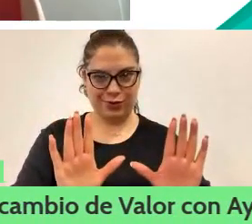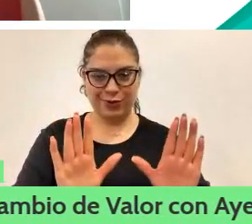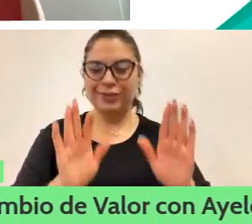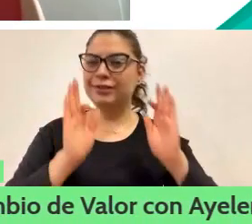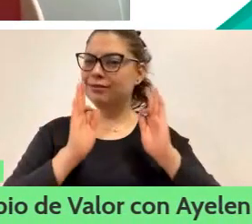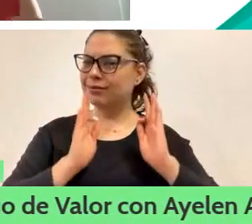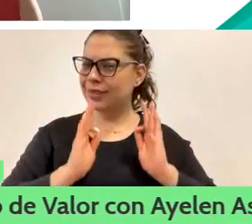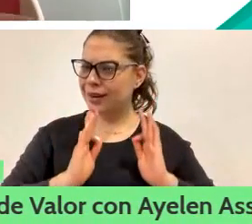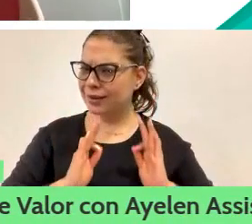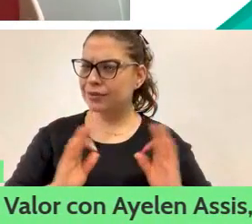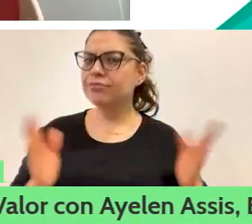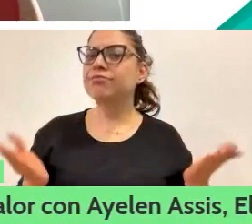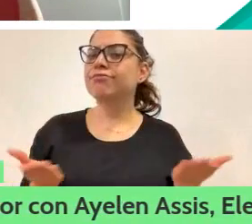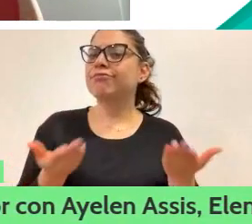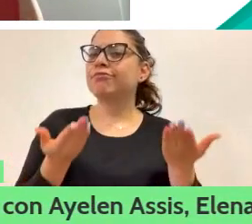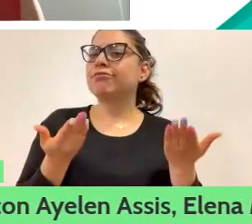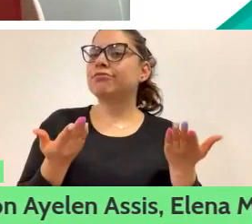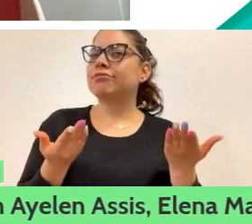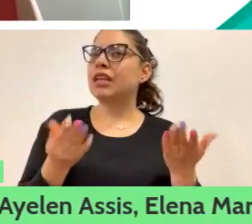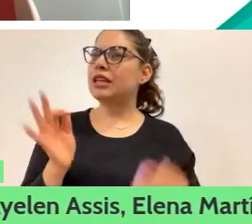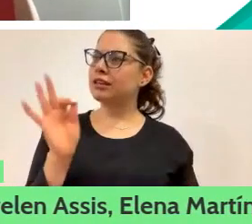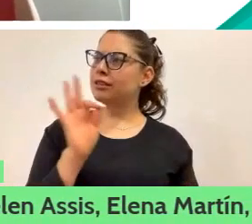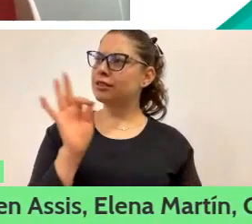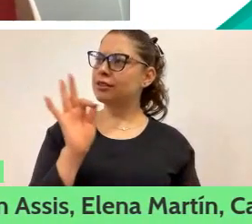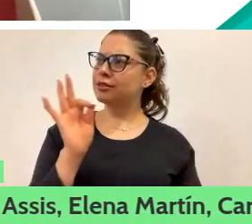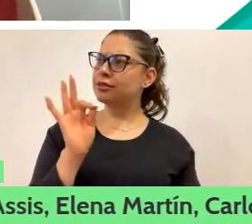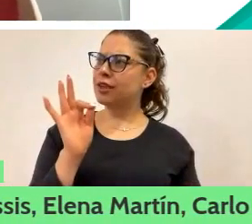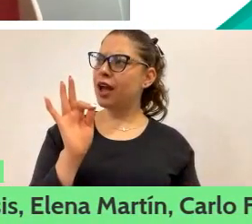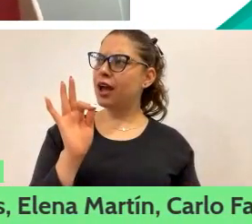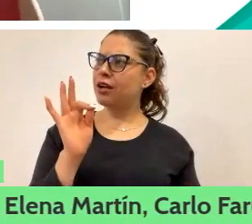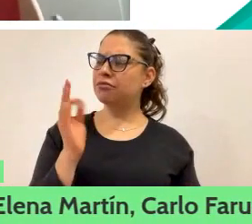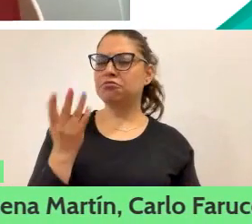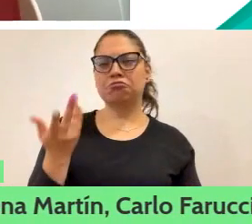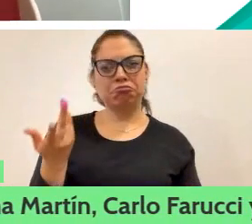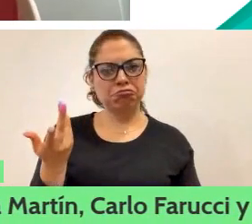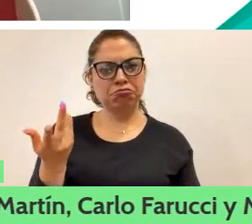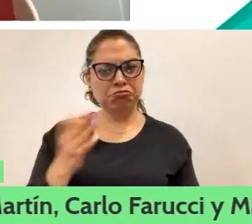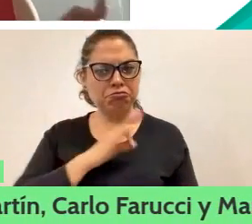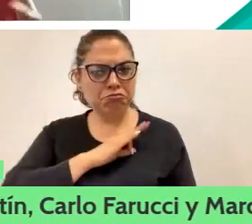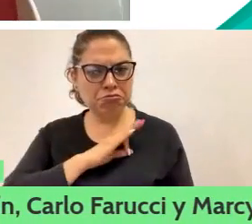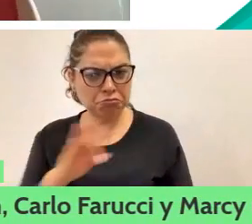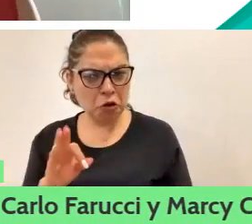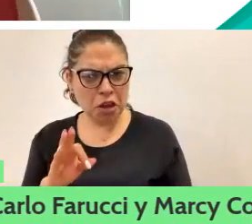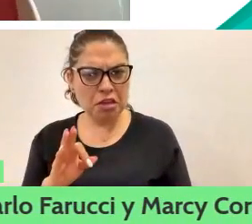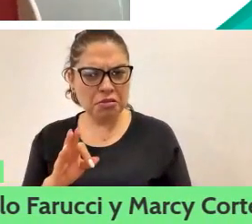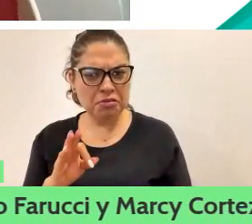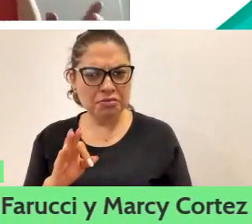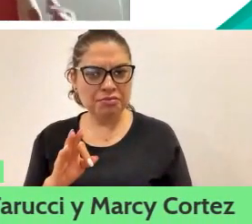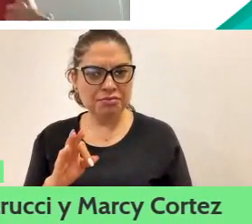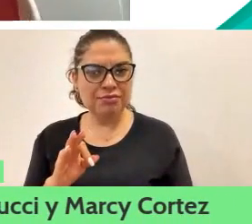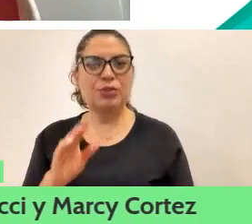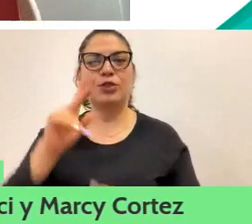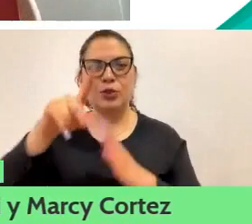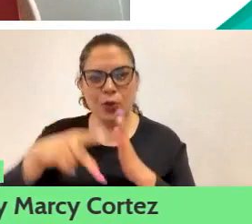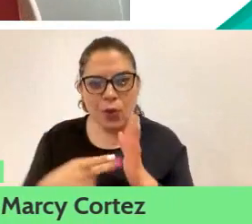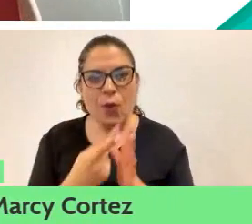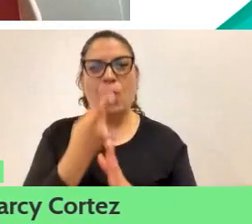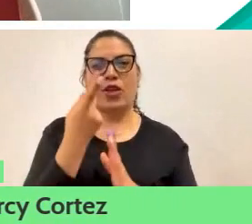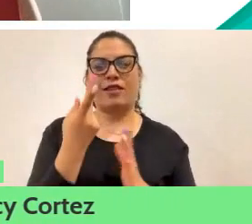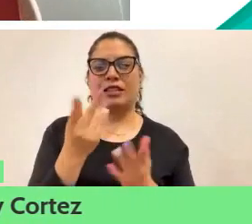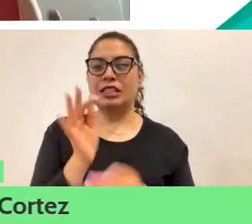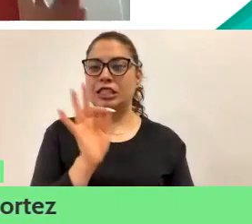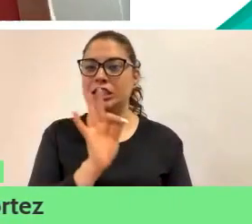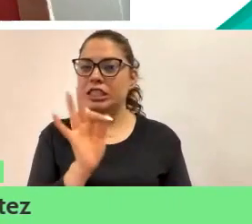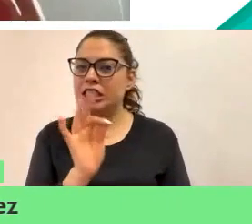pienses, ¿y si fuese posible, cómo sería? De tal manera que te vuelves a hacer la pregunta. ¿Y si el dinero no